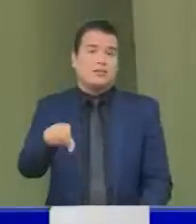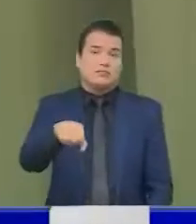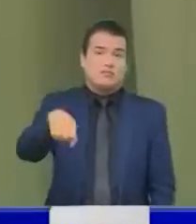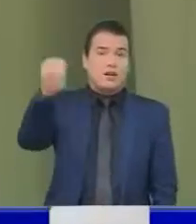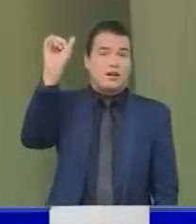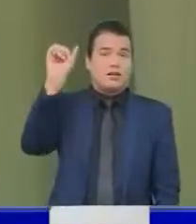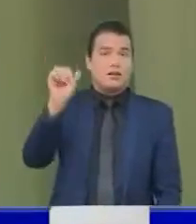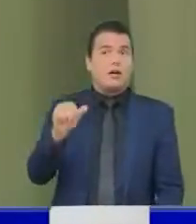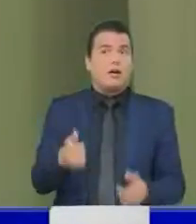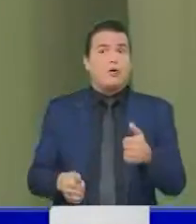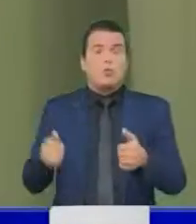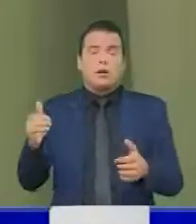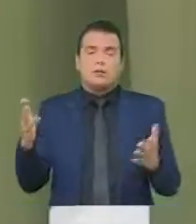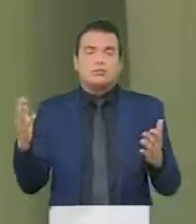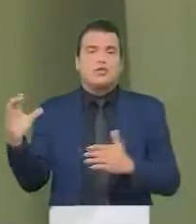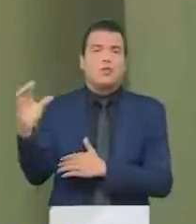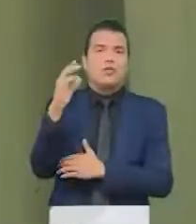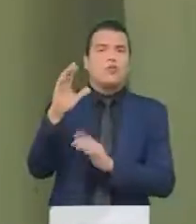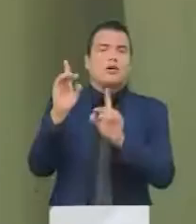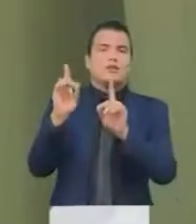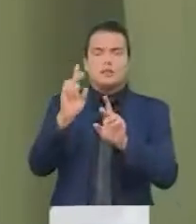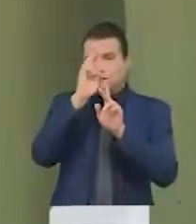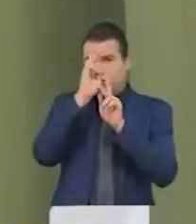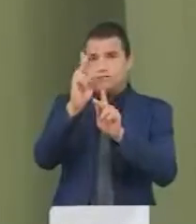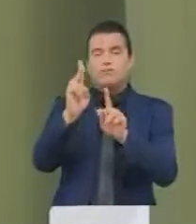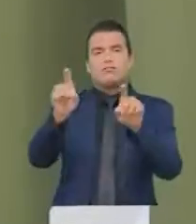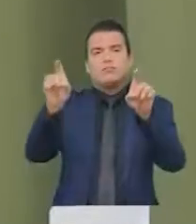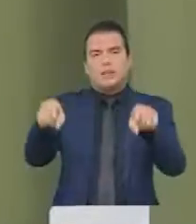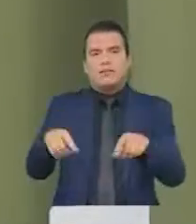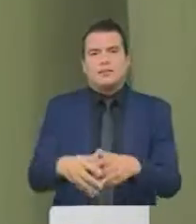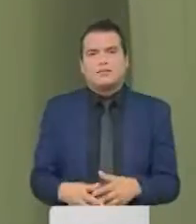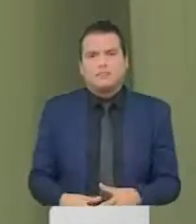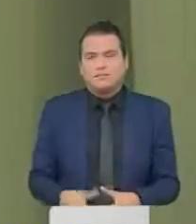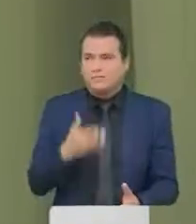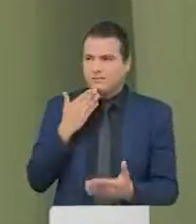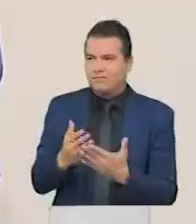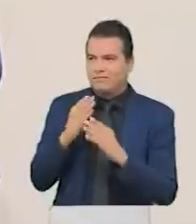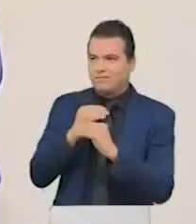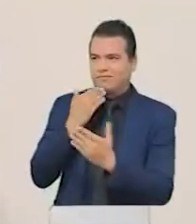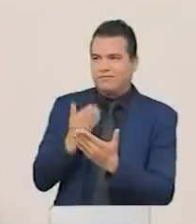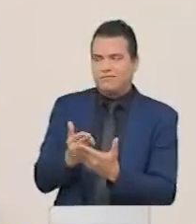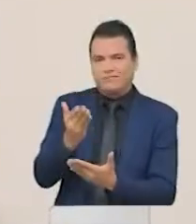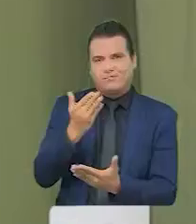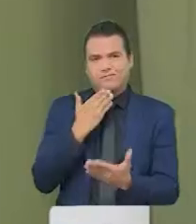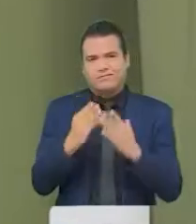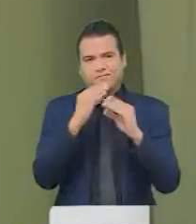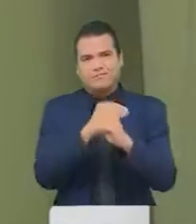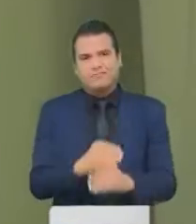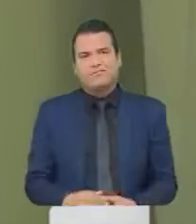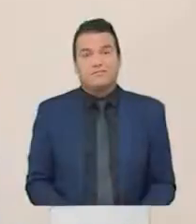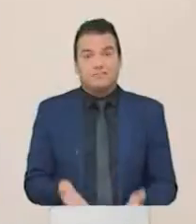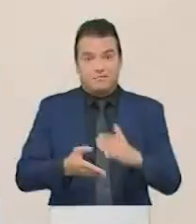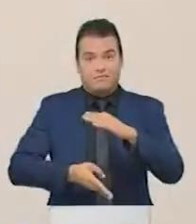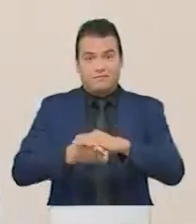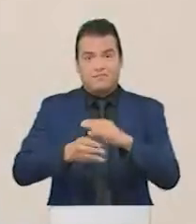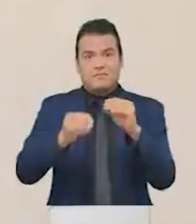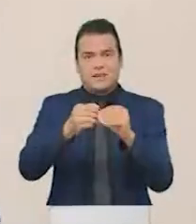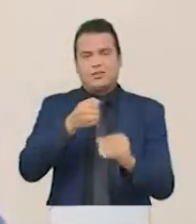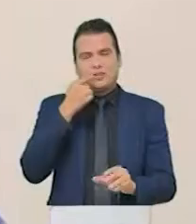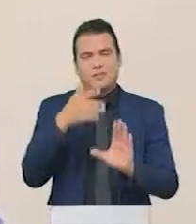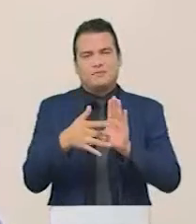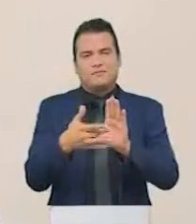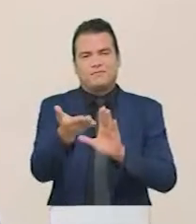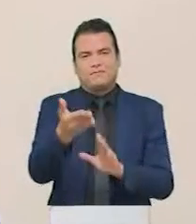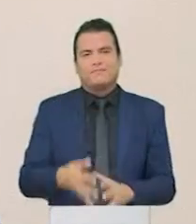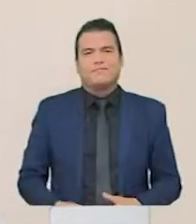colombianos pero que sea la decisión gane colombia y respetemos la decisión de los colombianos buenas noches muchas gracias puedan continuó este ley de con